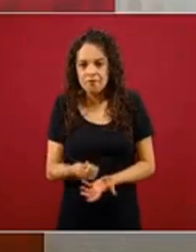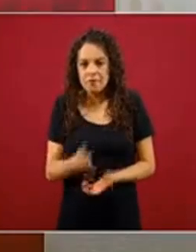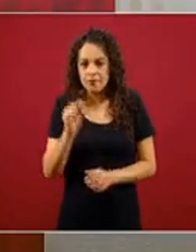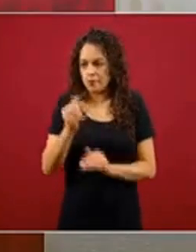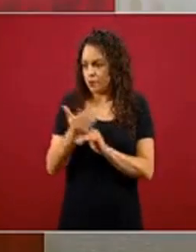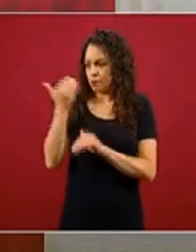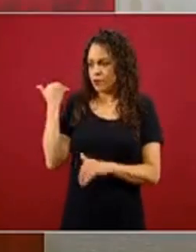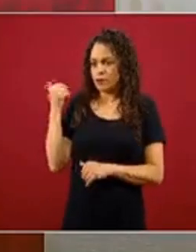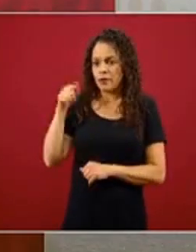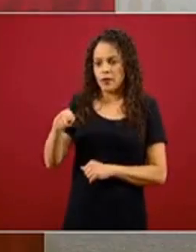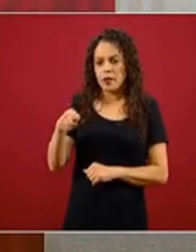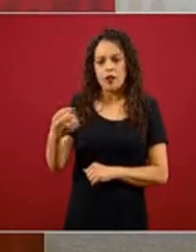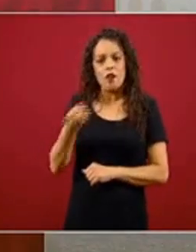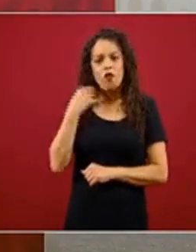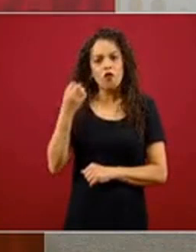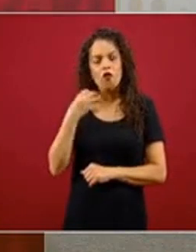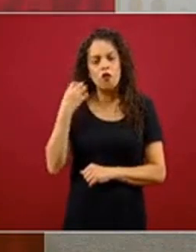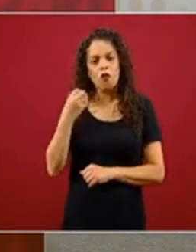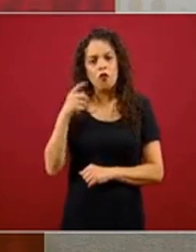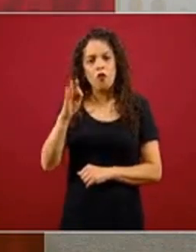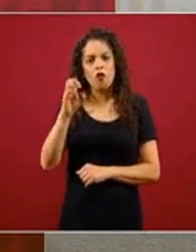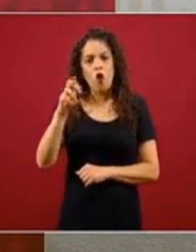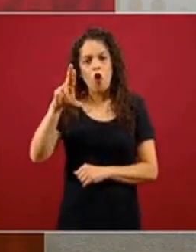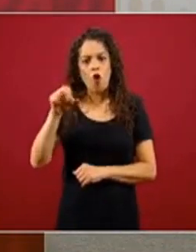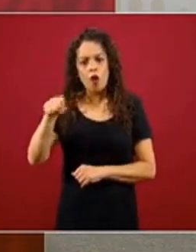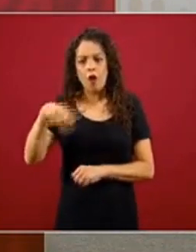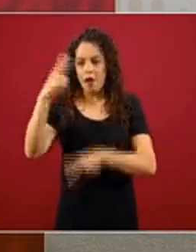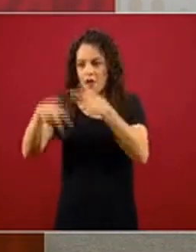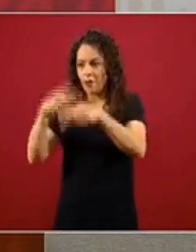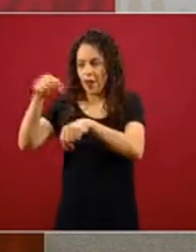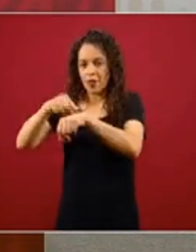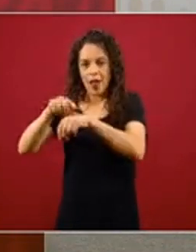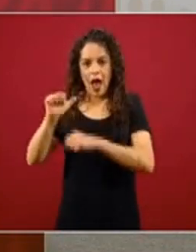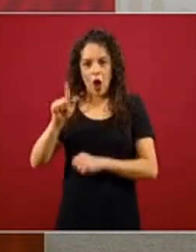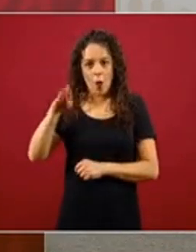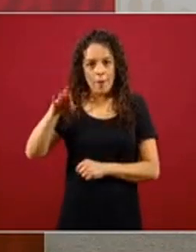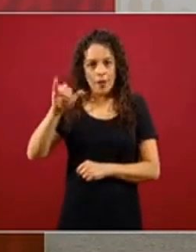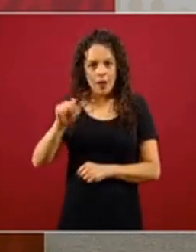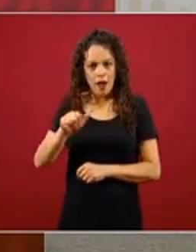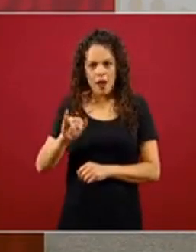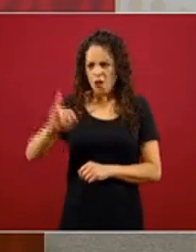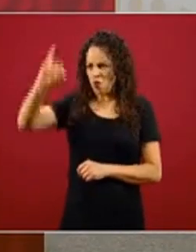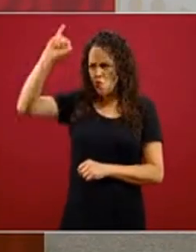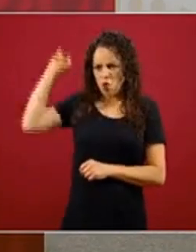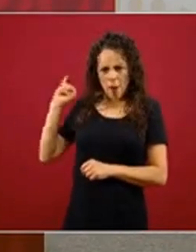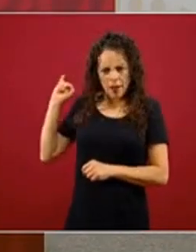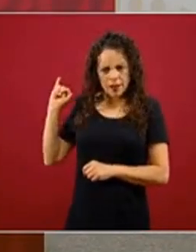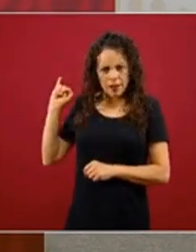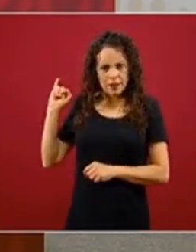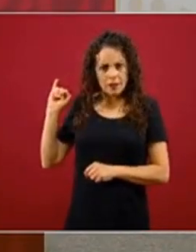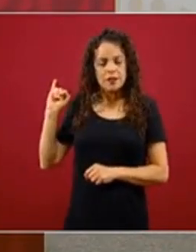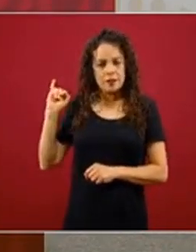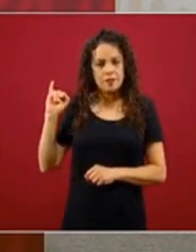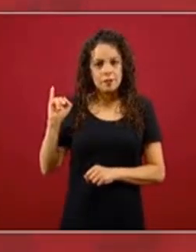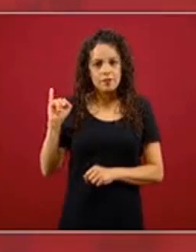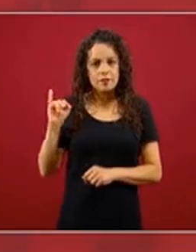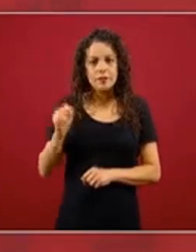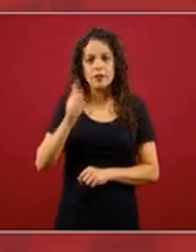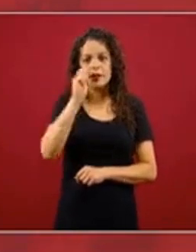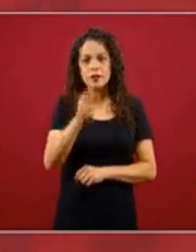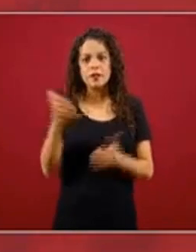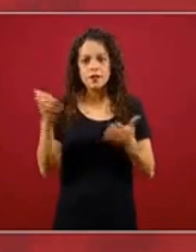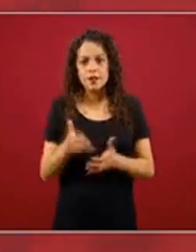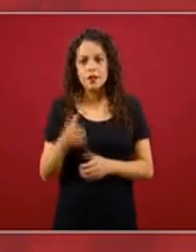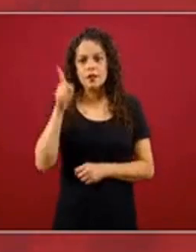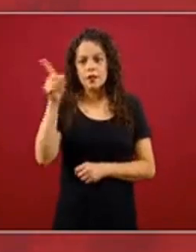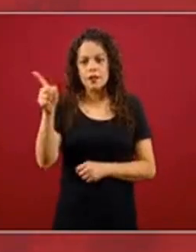doctor Alomía, precisamente el representante de la Organización Mundial de la Salud, el jueves pasado, un foro organizado por el Instituto Nacional de